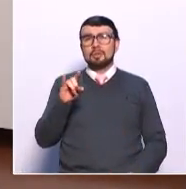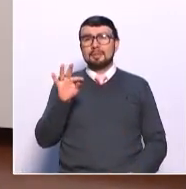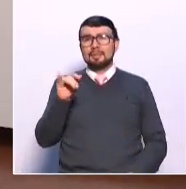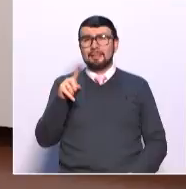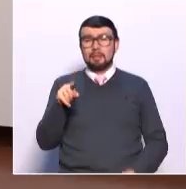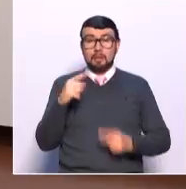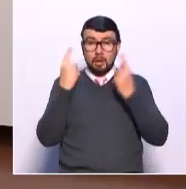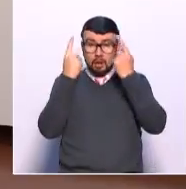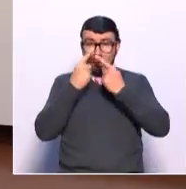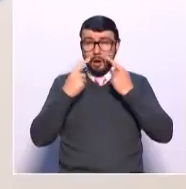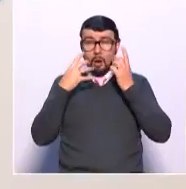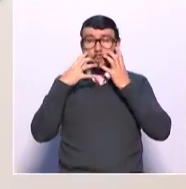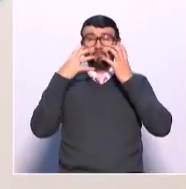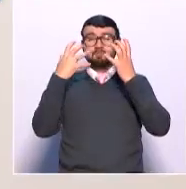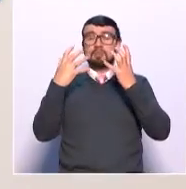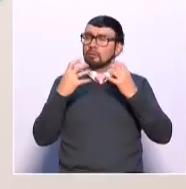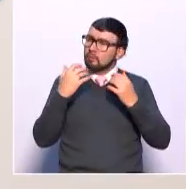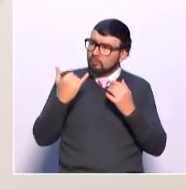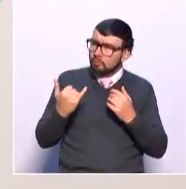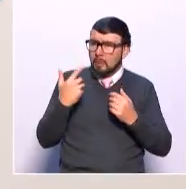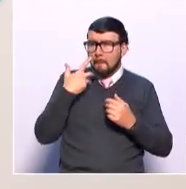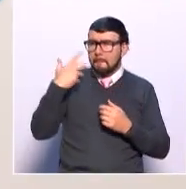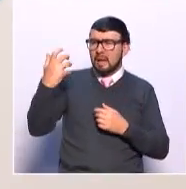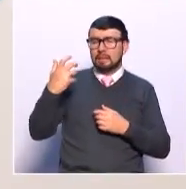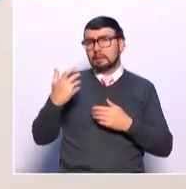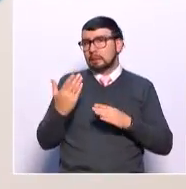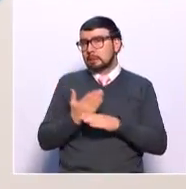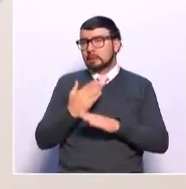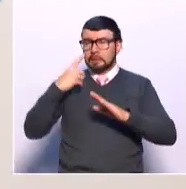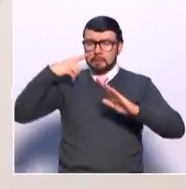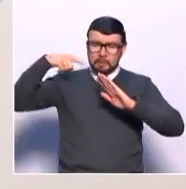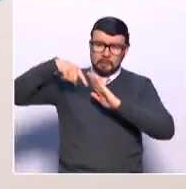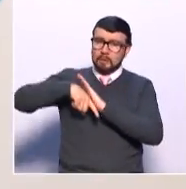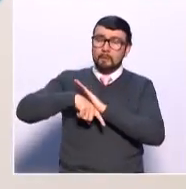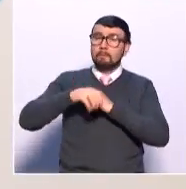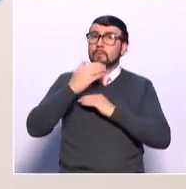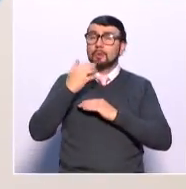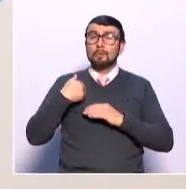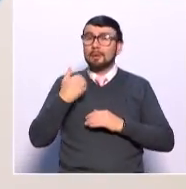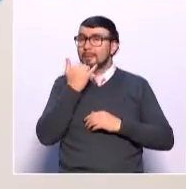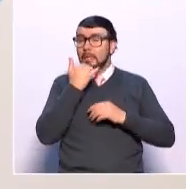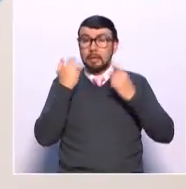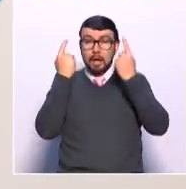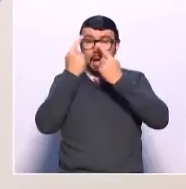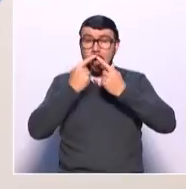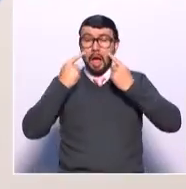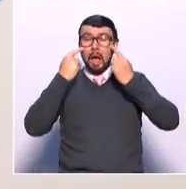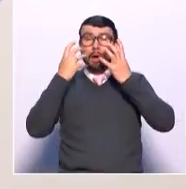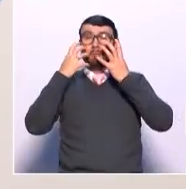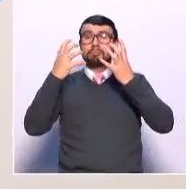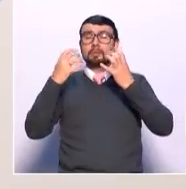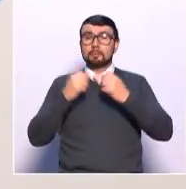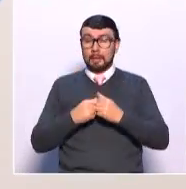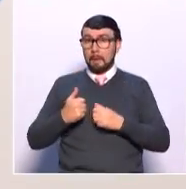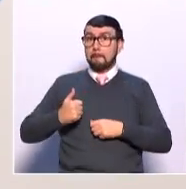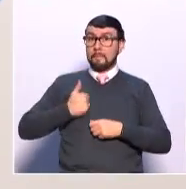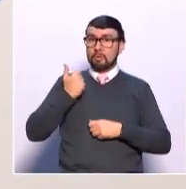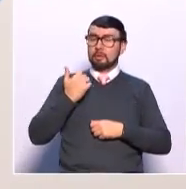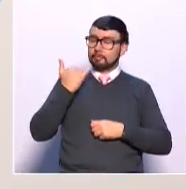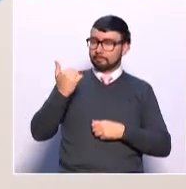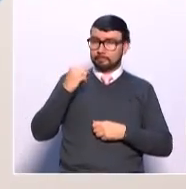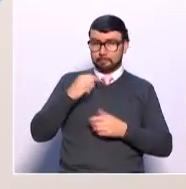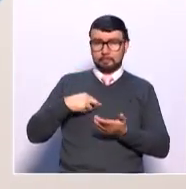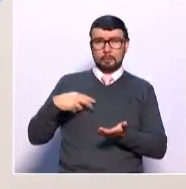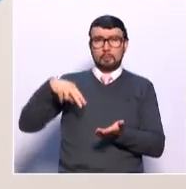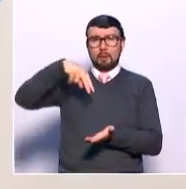el contexto de la enfermedad porque es que a mí se me llenan estas recamaras yo a lograr esta imagen que tengo atrás no va a